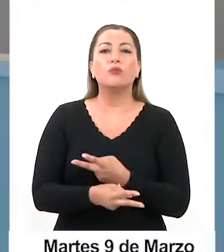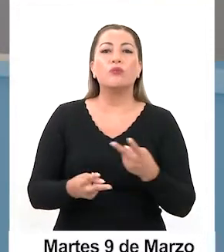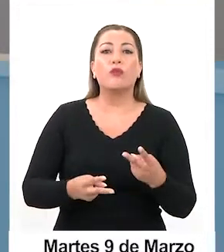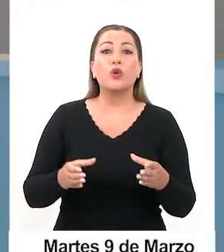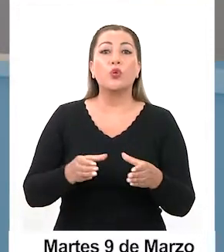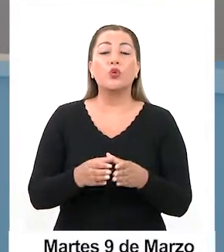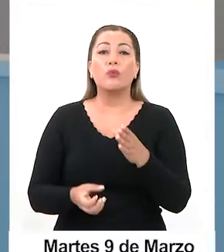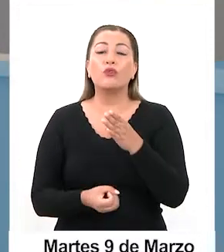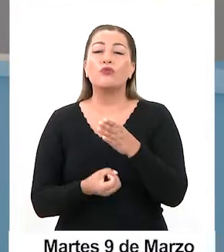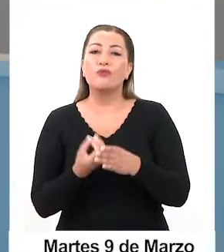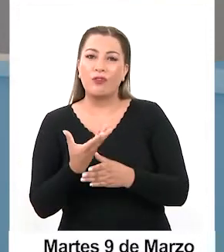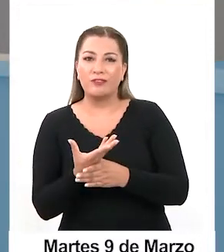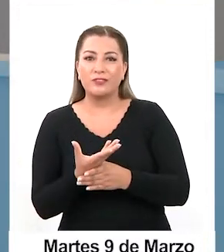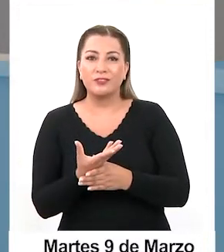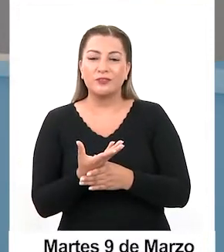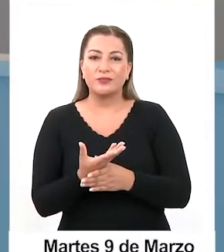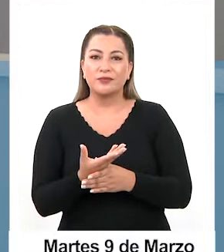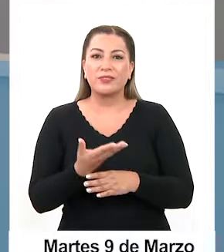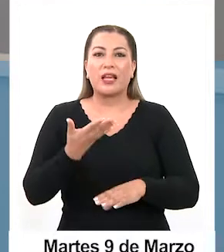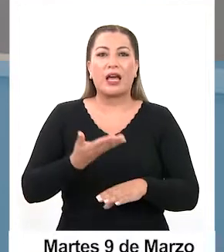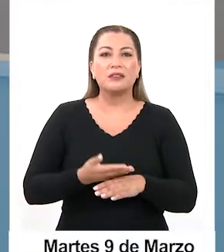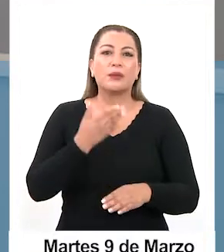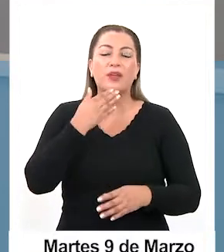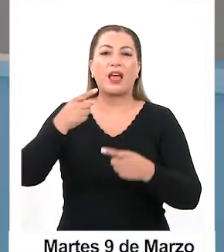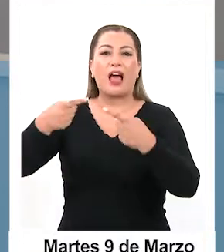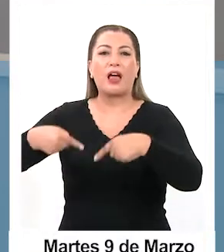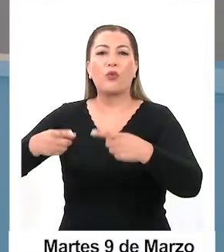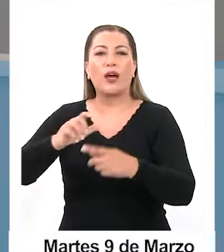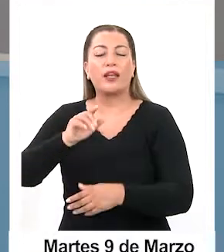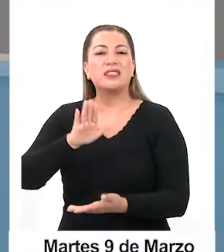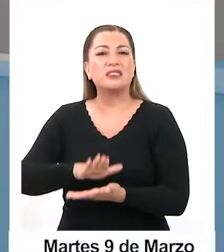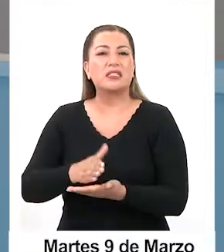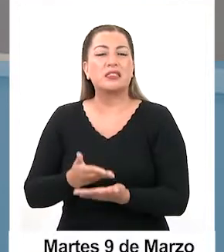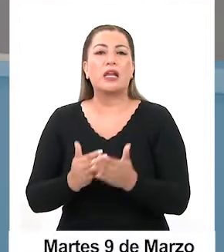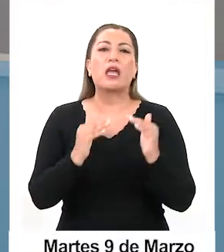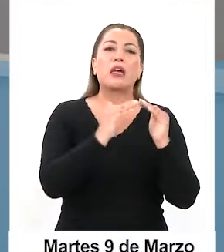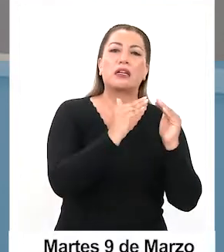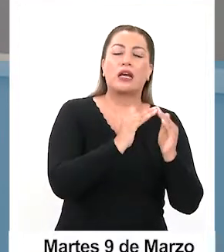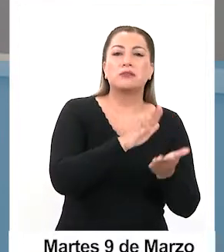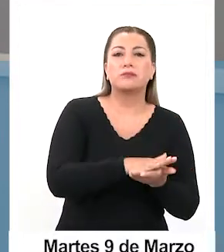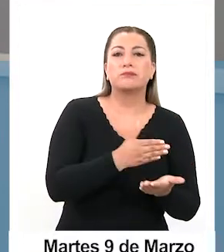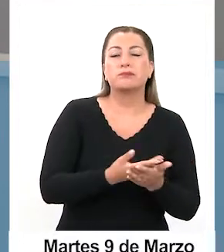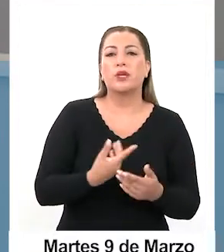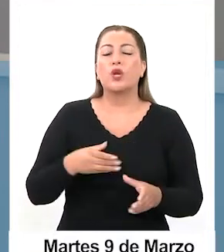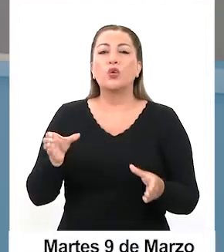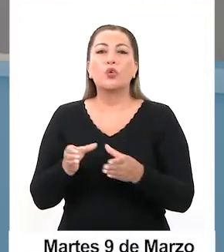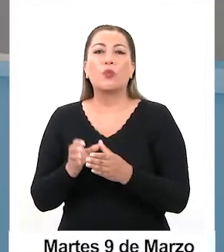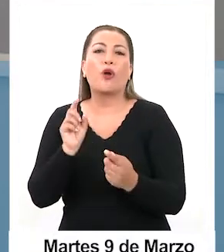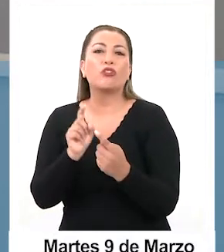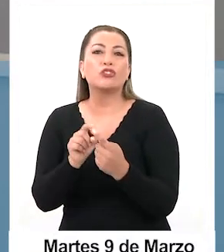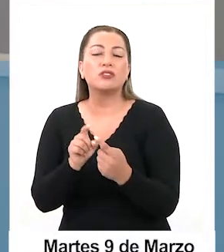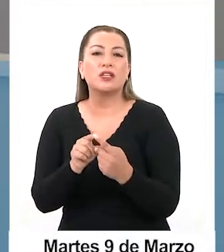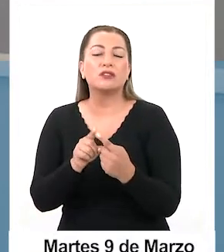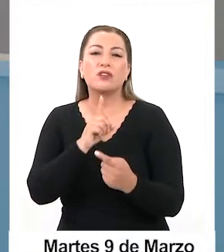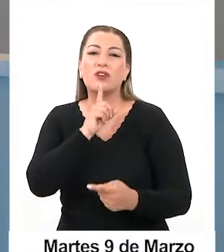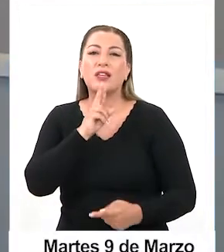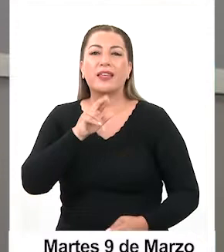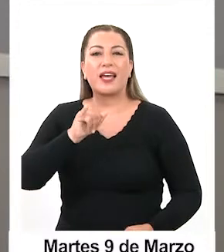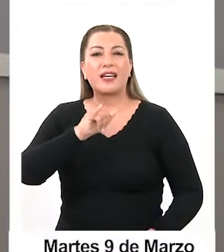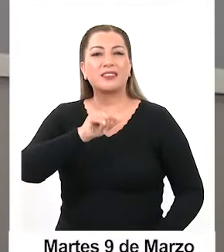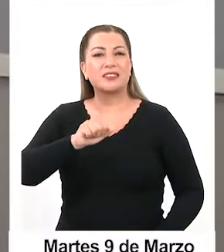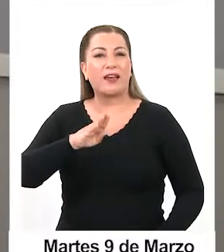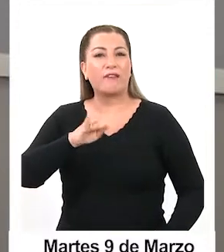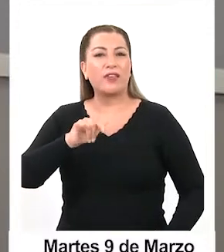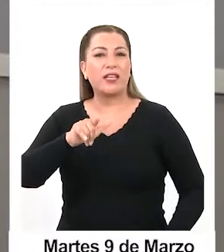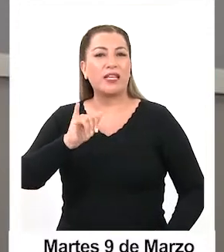que ha significado tener que disponer de aduanas sanitarias, residencias sanitarias, equipos de trazabilidad, equipos que en